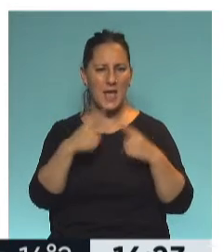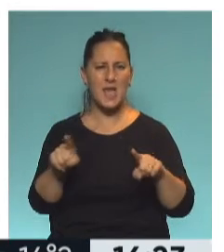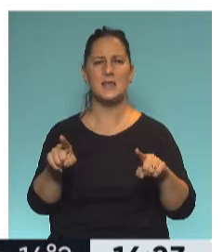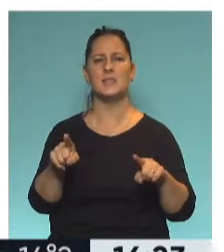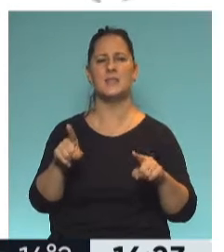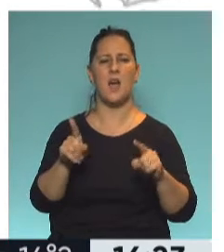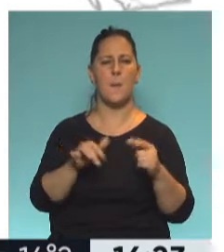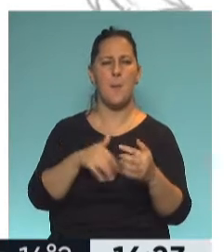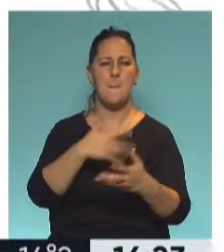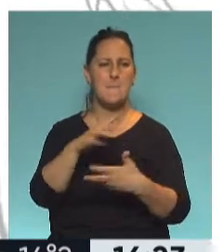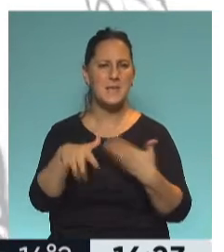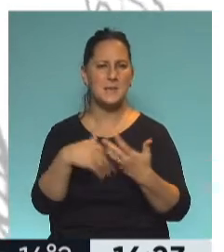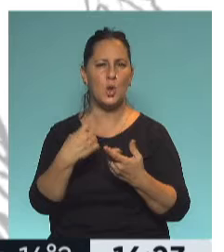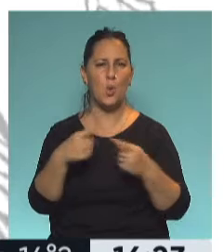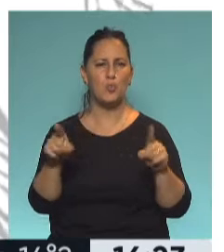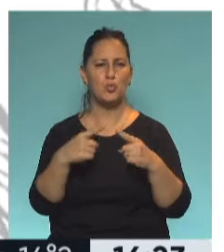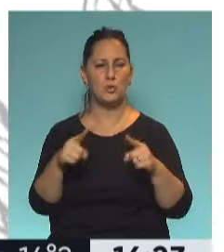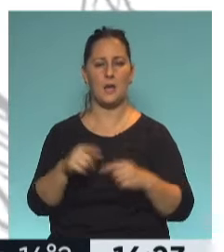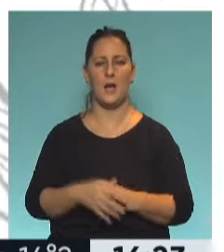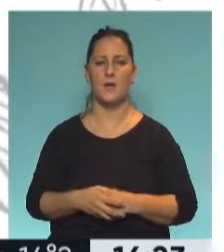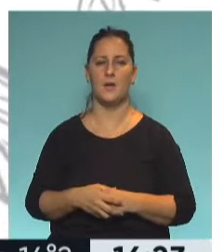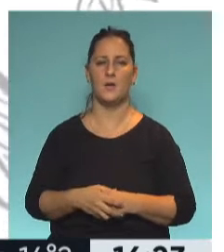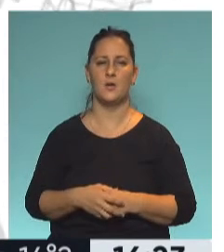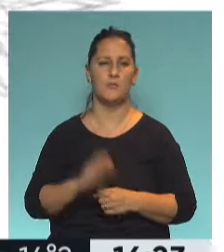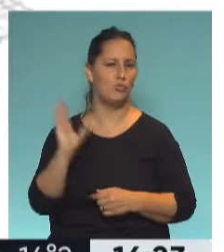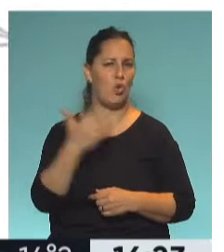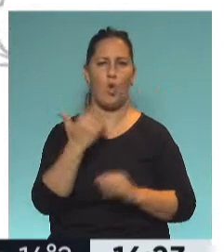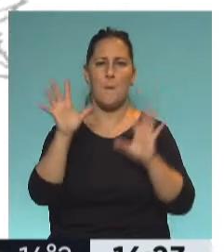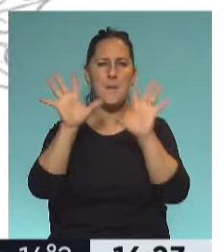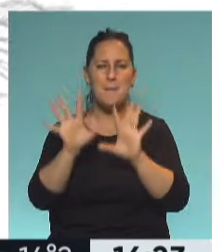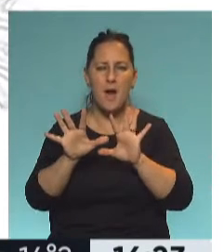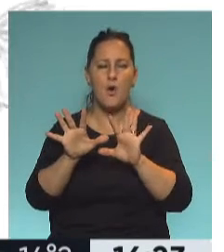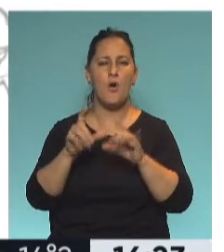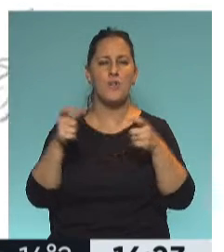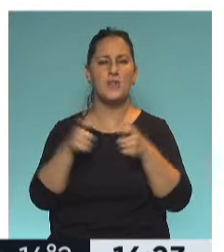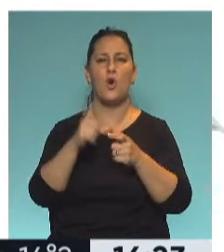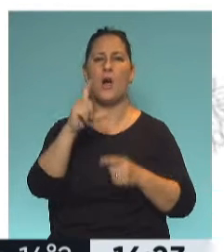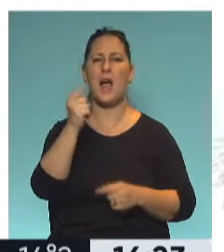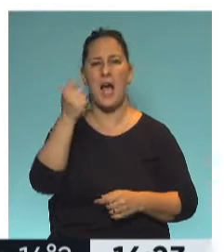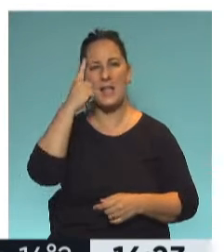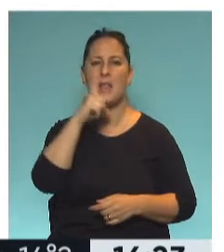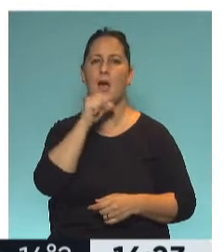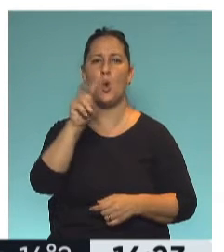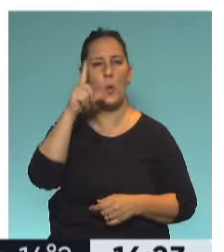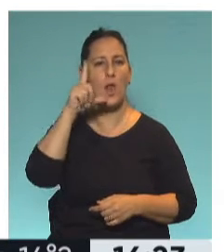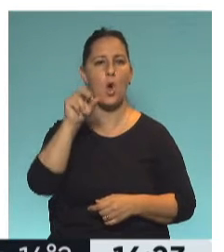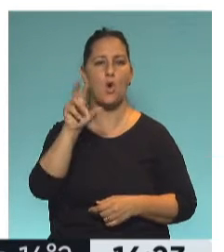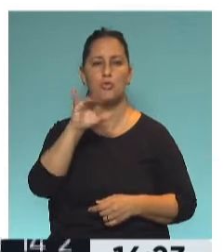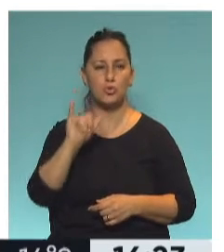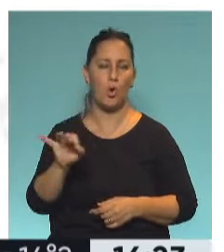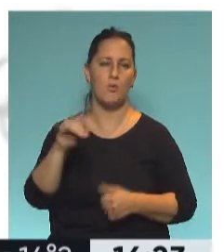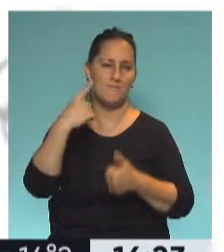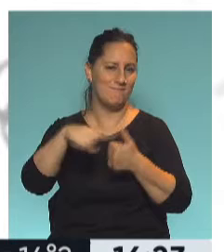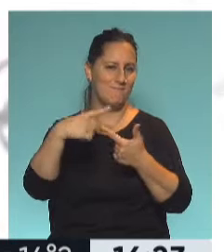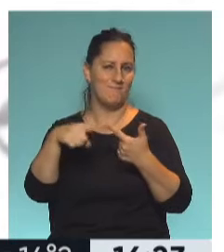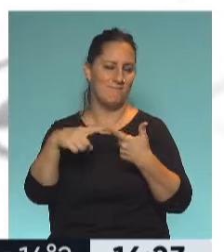lo mezcló un maravilloso Canastio, que ha hecho todos los tipos de Caetano Veloso, de Jorge Alberto, de Elis Regina, de